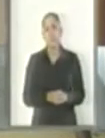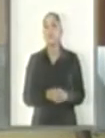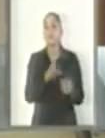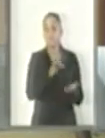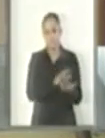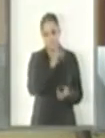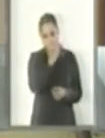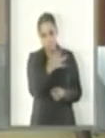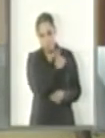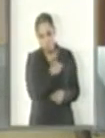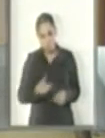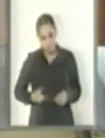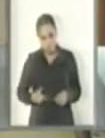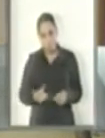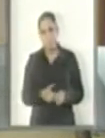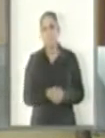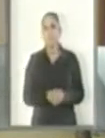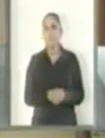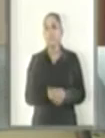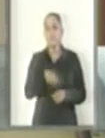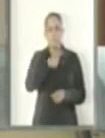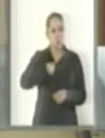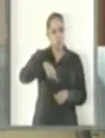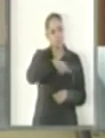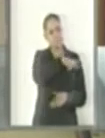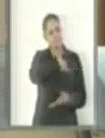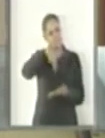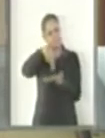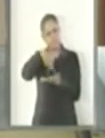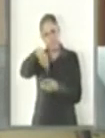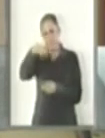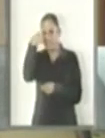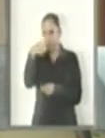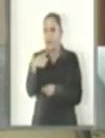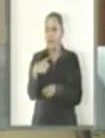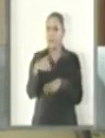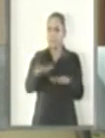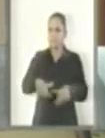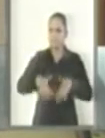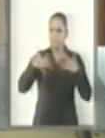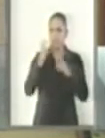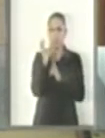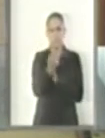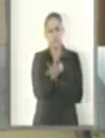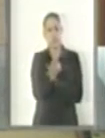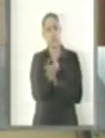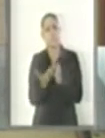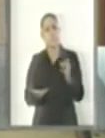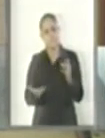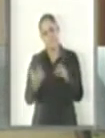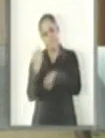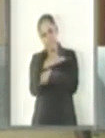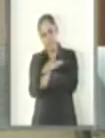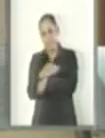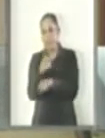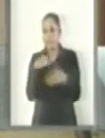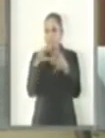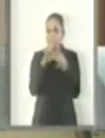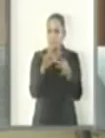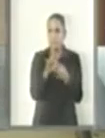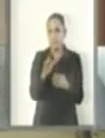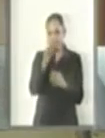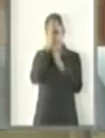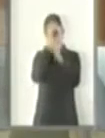Gracias, presidente. Acudimos a esta comisión permanente para presentar una proposición con punto de acuerdo para